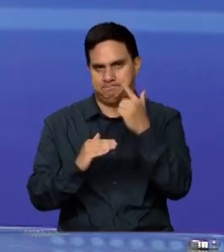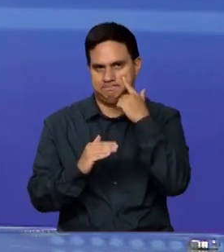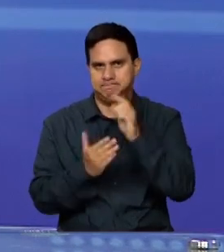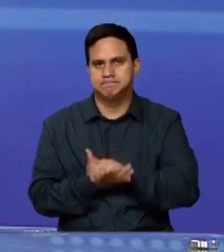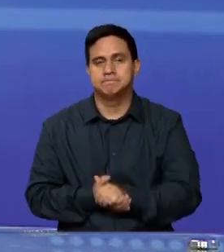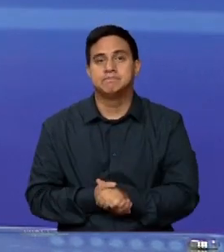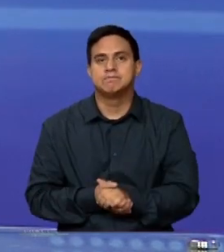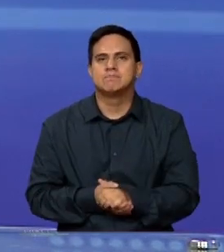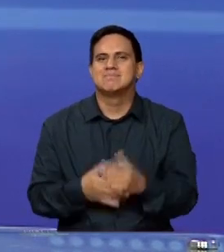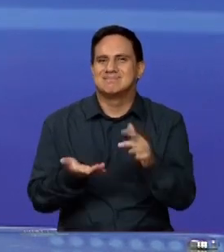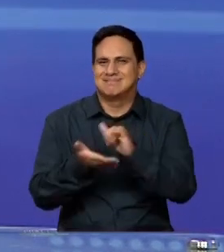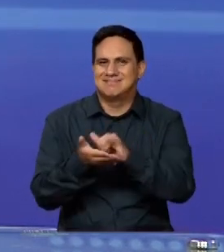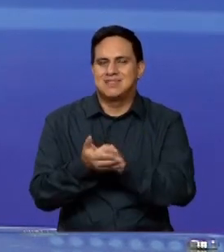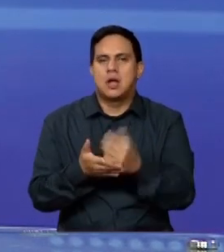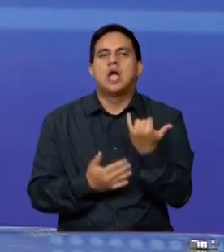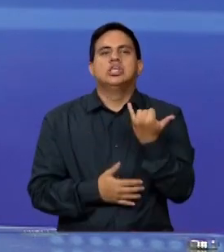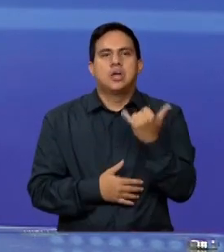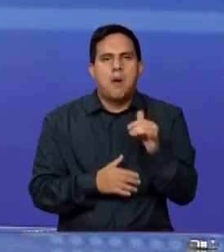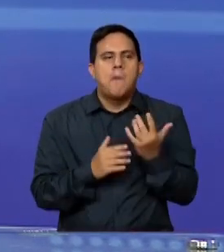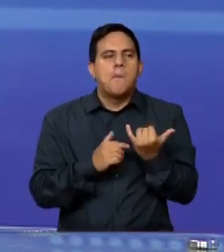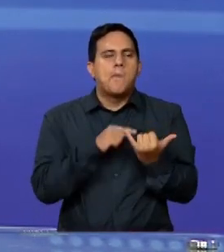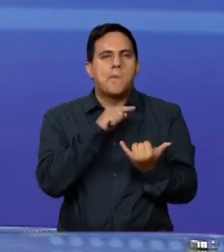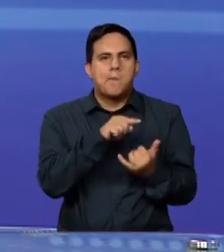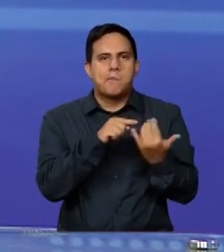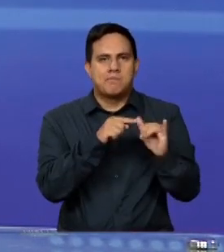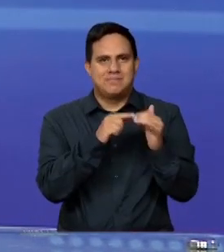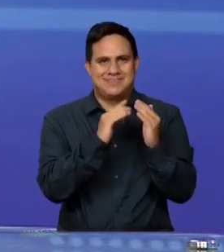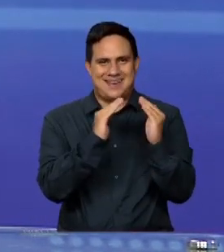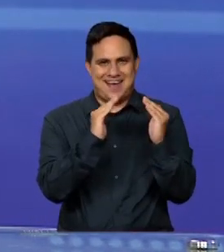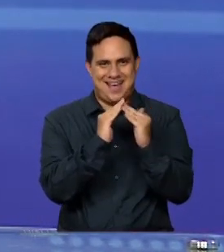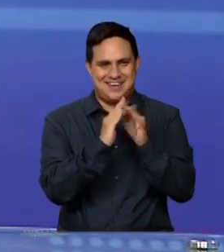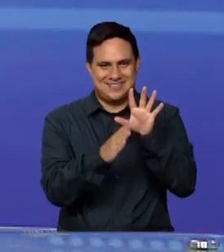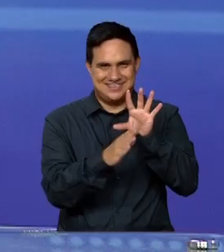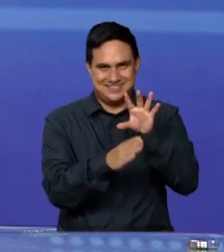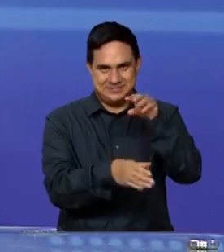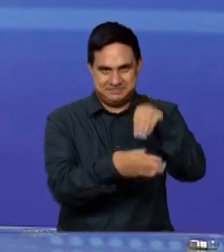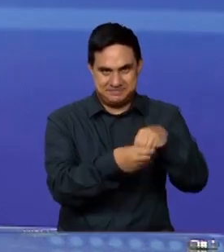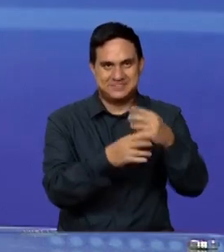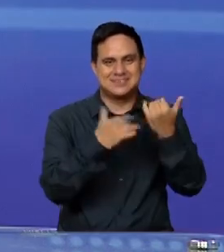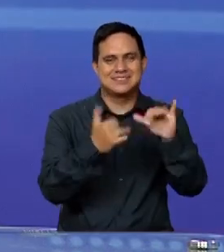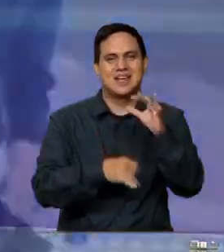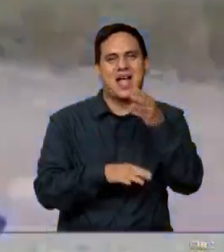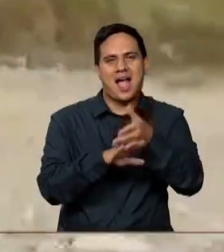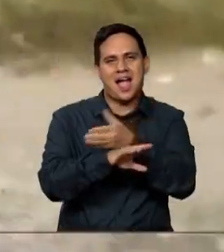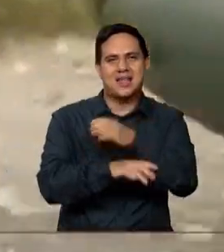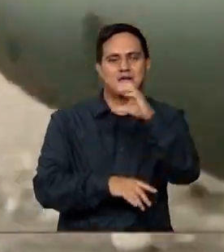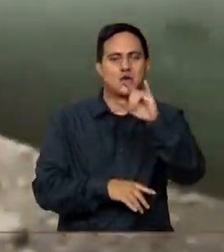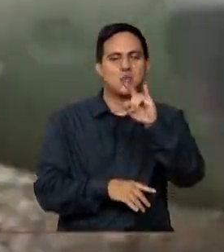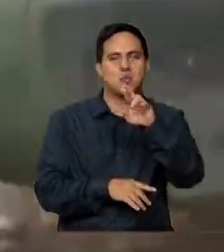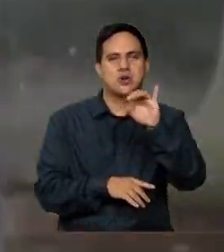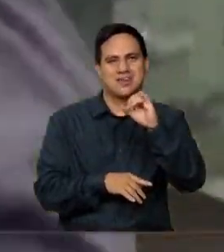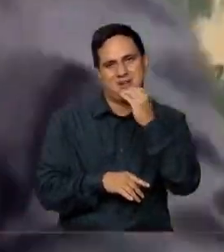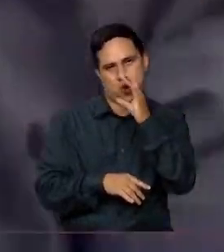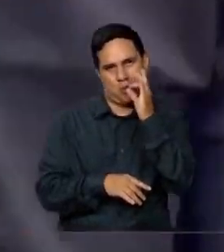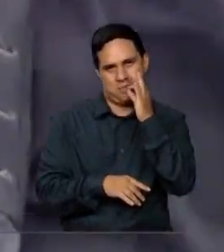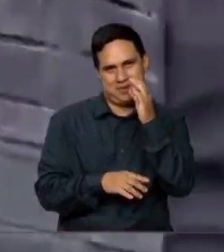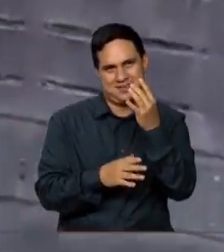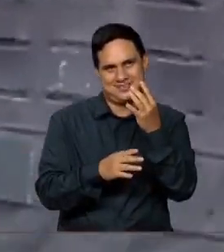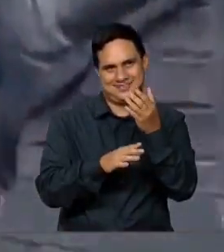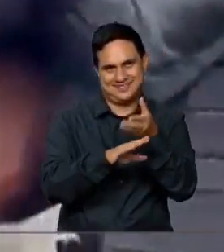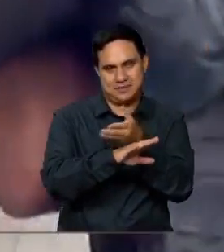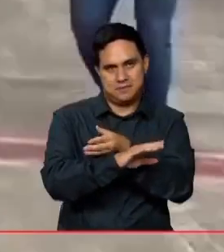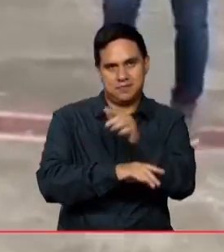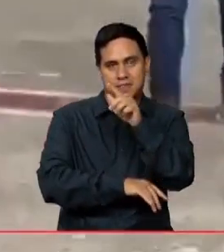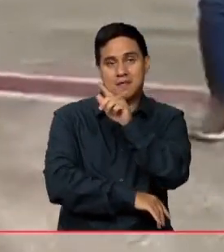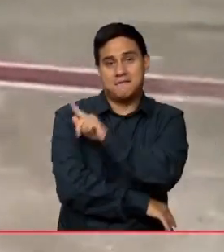En el seno de su hogar y estable se encuentra el exdiputado y tío de la gobernadora del Chocó, Sócrates Jury, quien recobró su libertad luego de